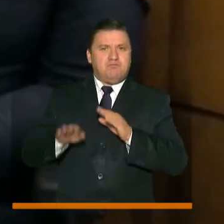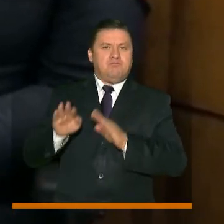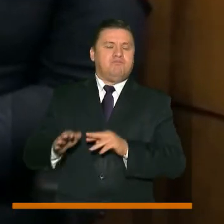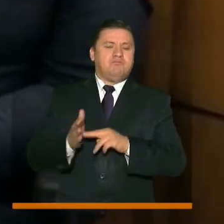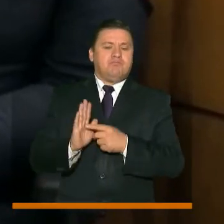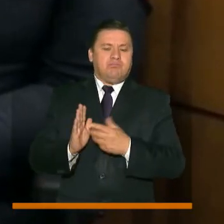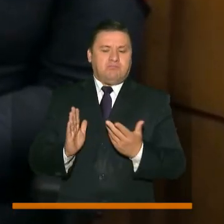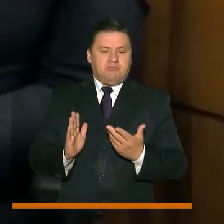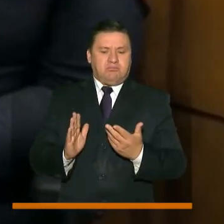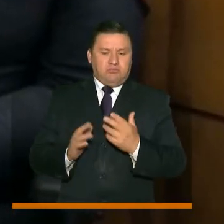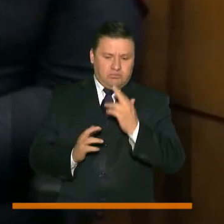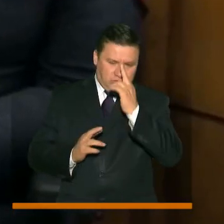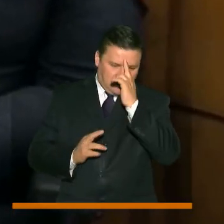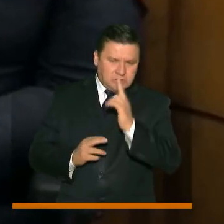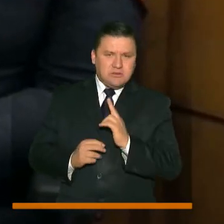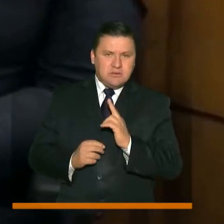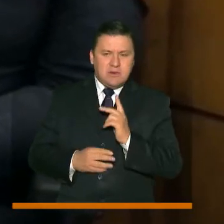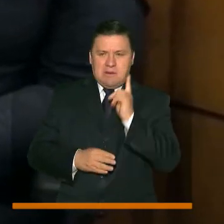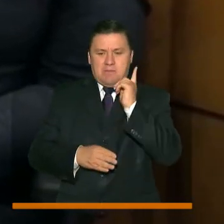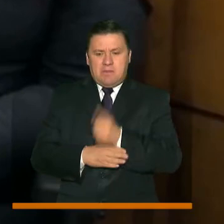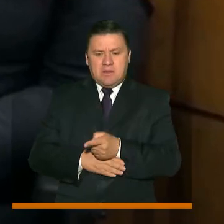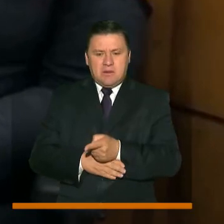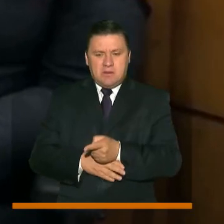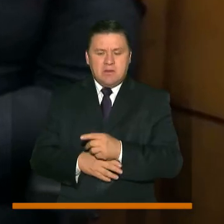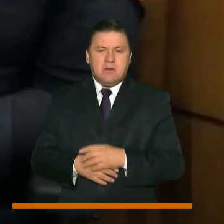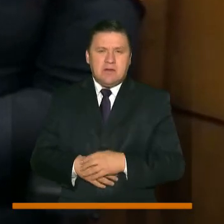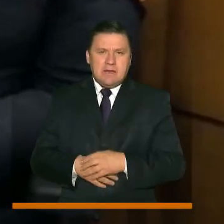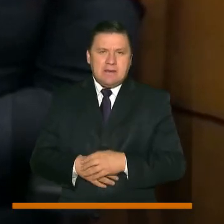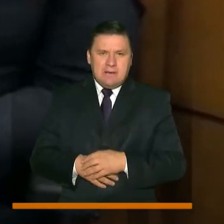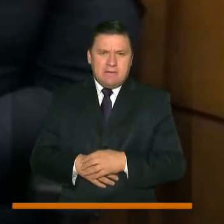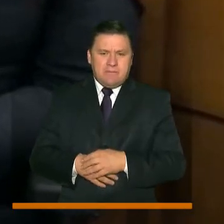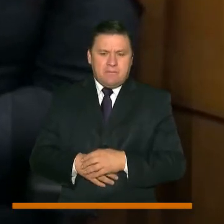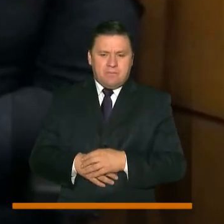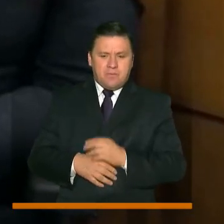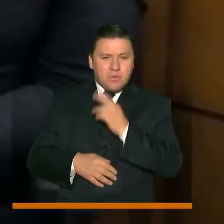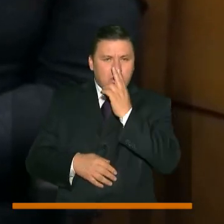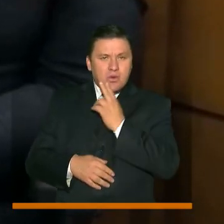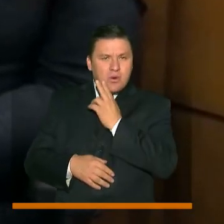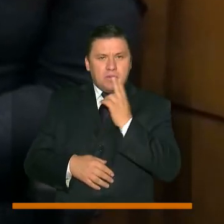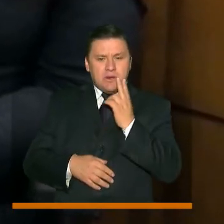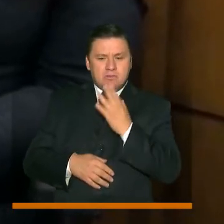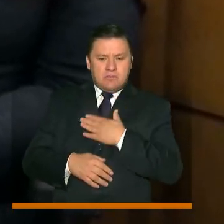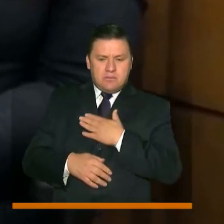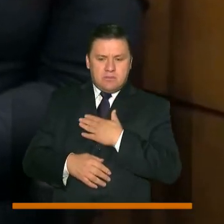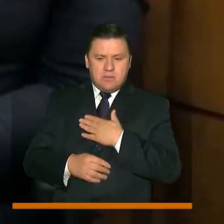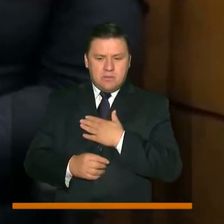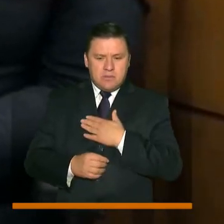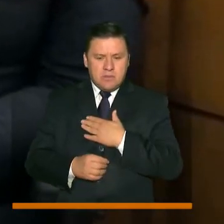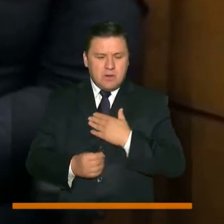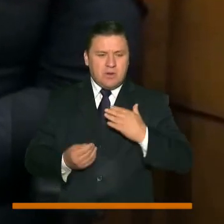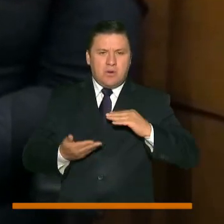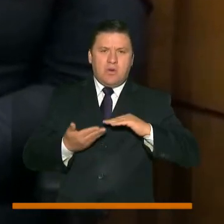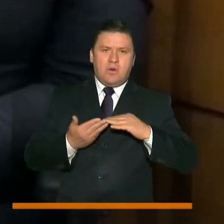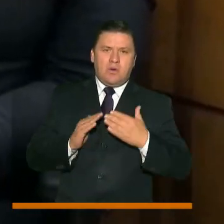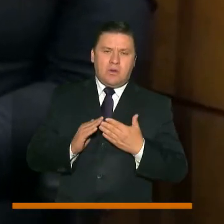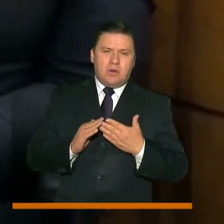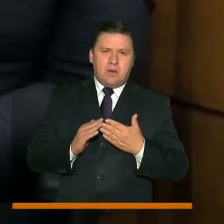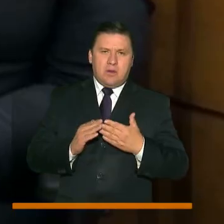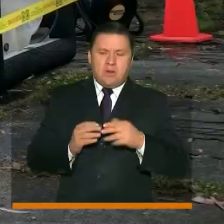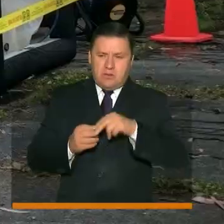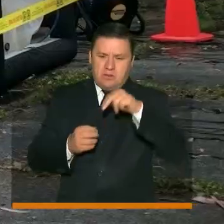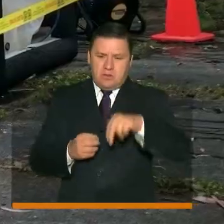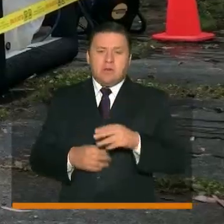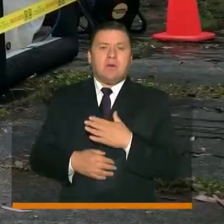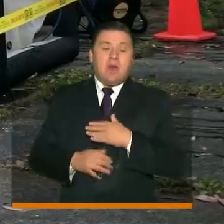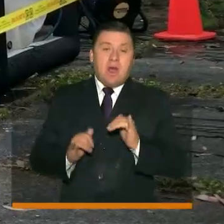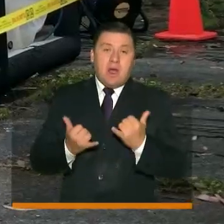representa respeto, autoridad, compromiso con la comunidad, con la ciudadanía.